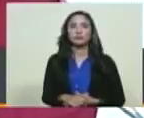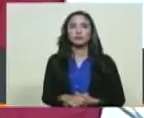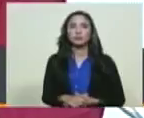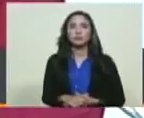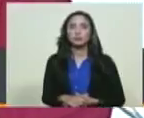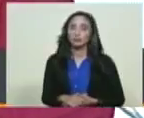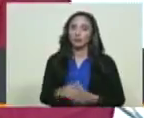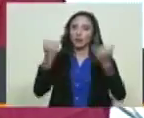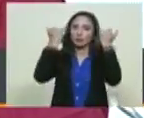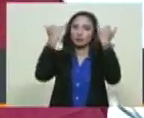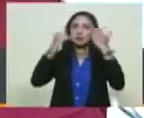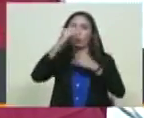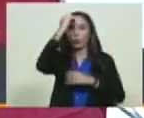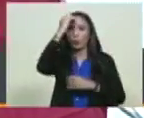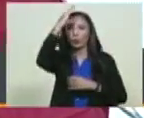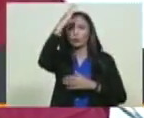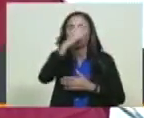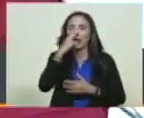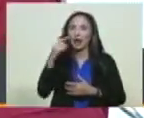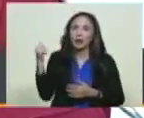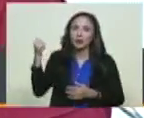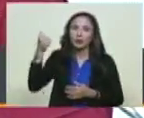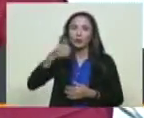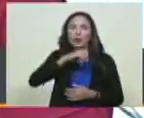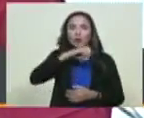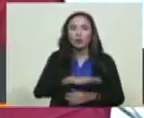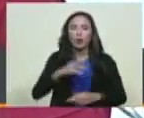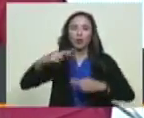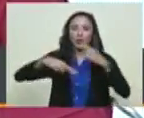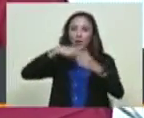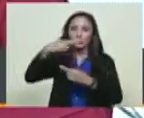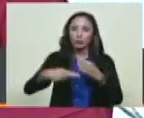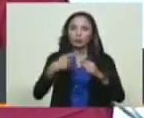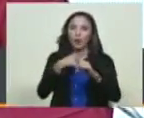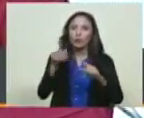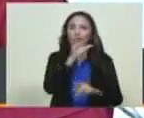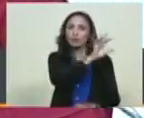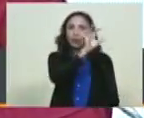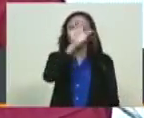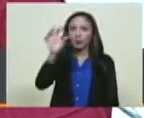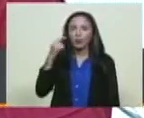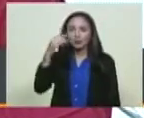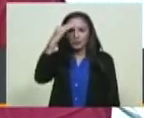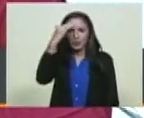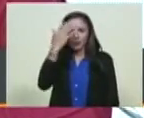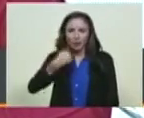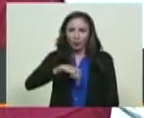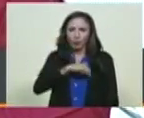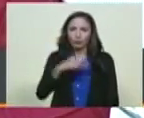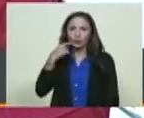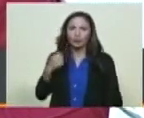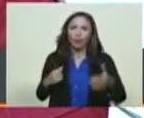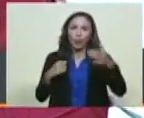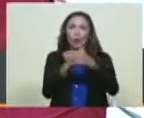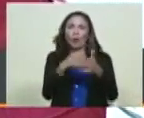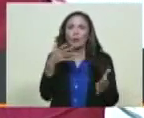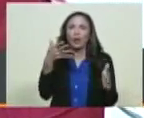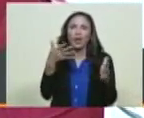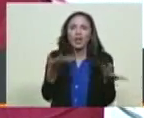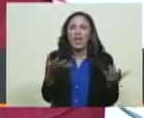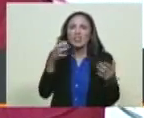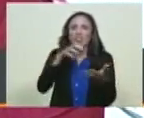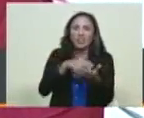sabio en su lucha de todos estos años revolucionarios sabe lo que es un golpe de estado sabe lo que es una guerra